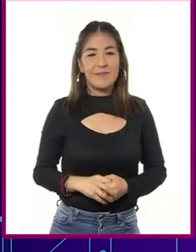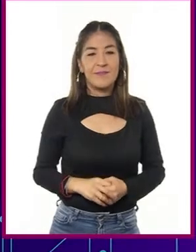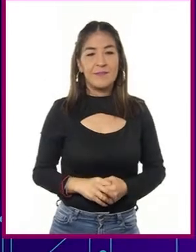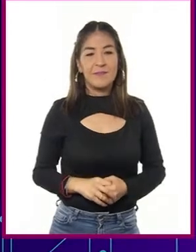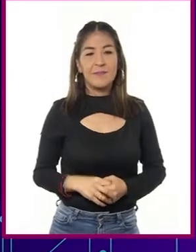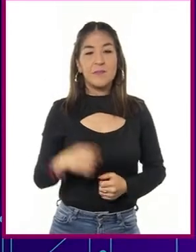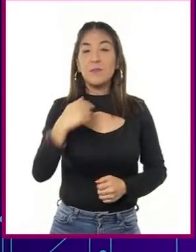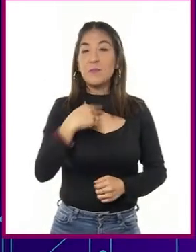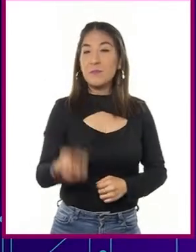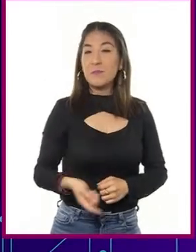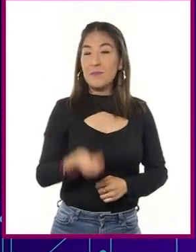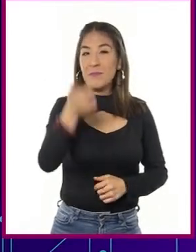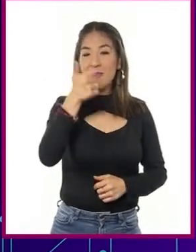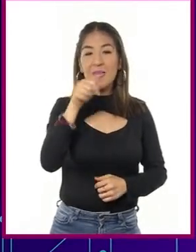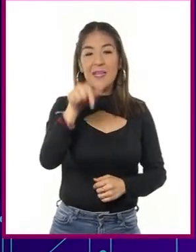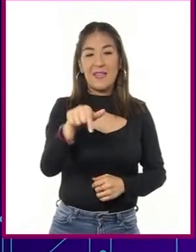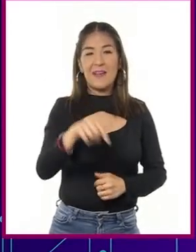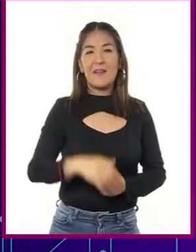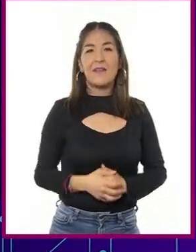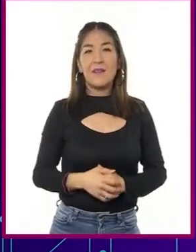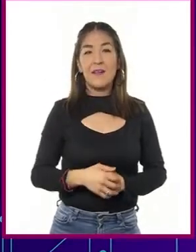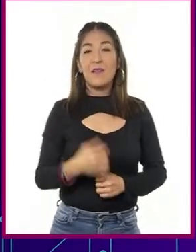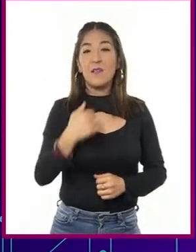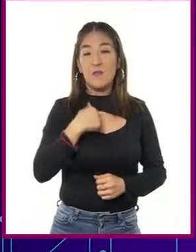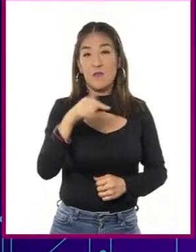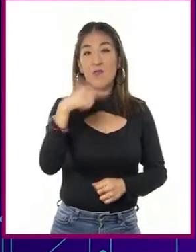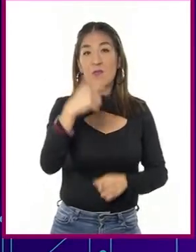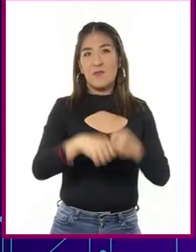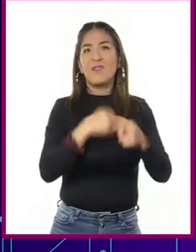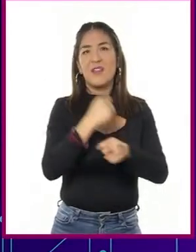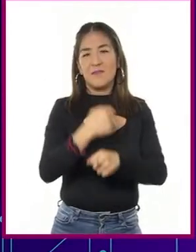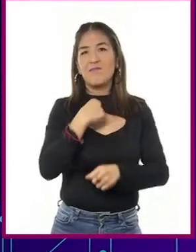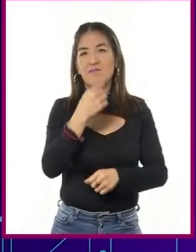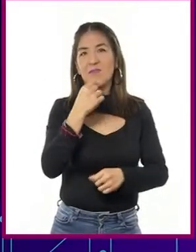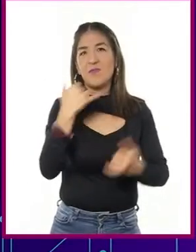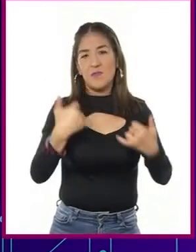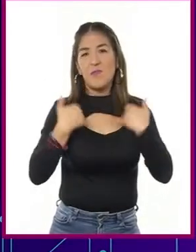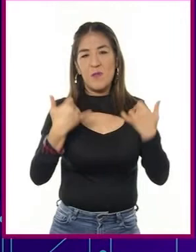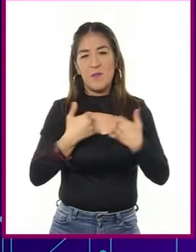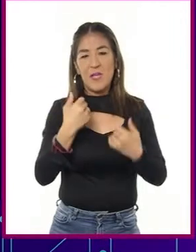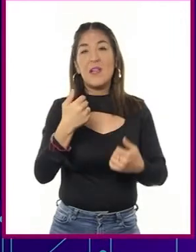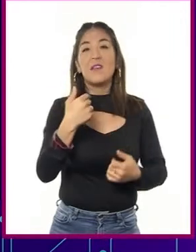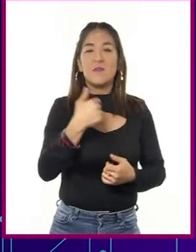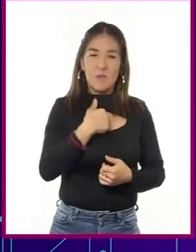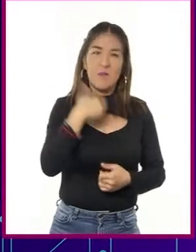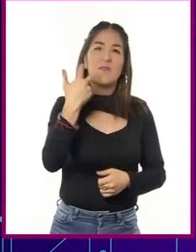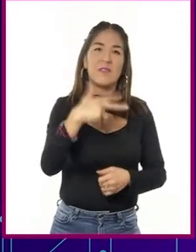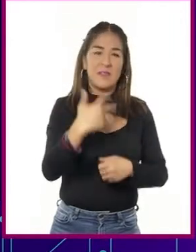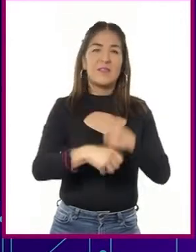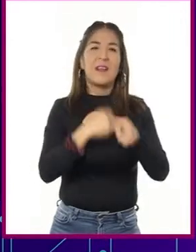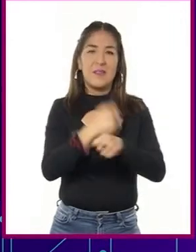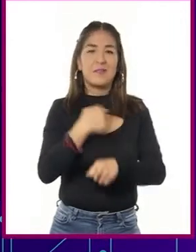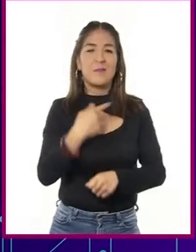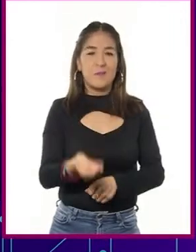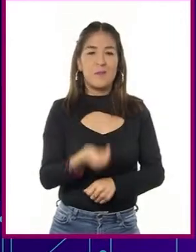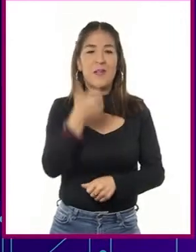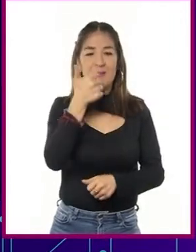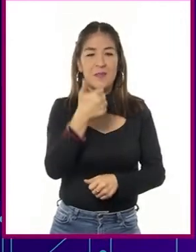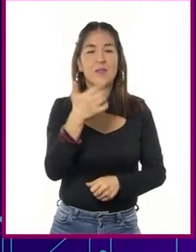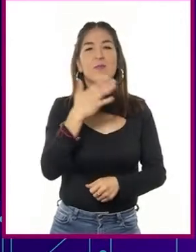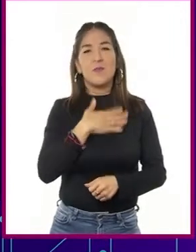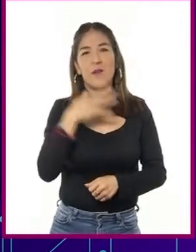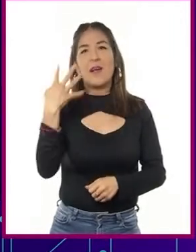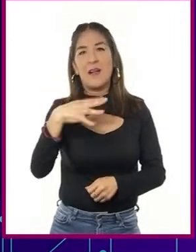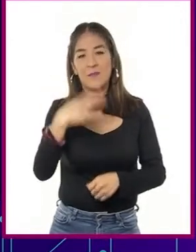La primera vez que metí ácido fue a los 12 años, más o menos. Tenía 13 años la primera vez que lo hice. Tenía 14